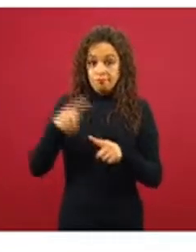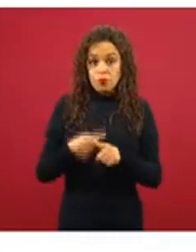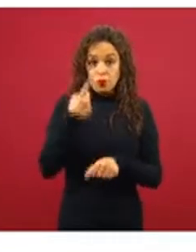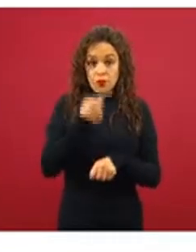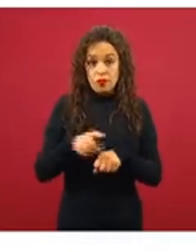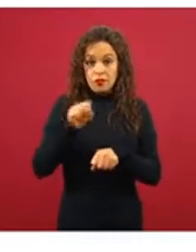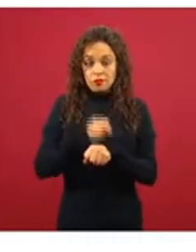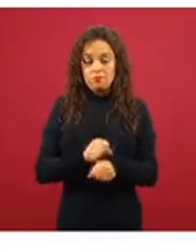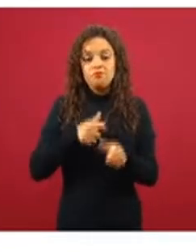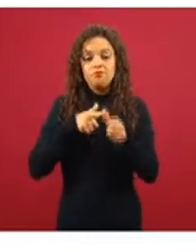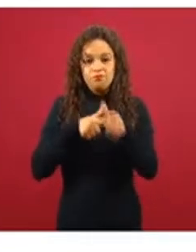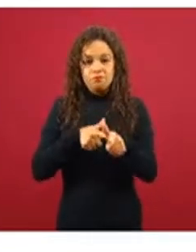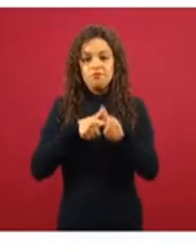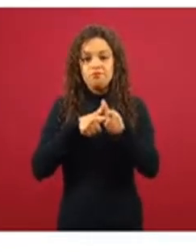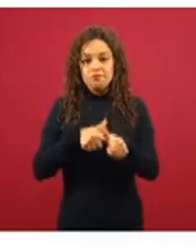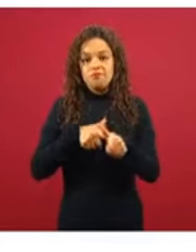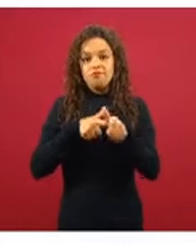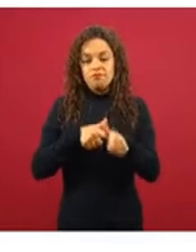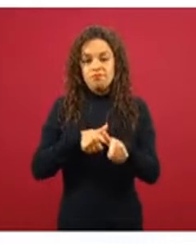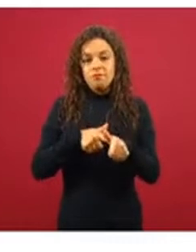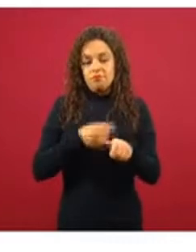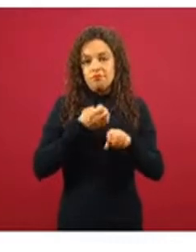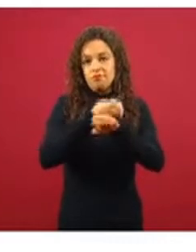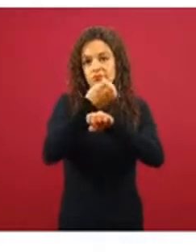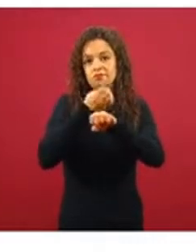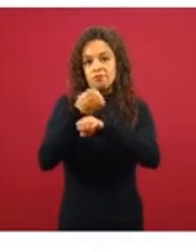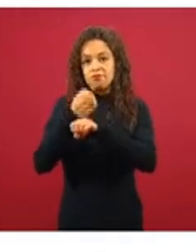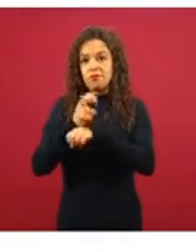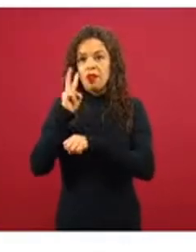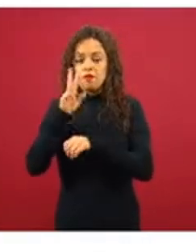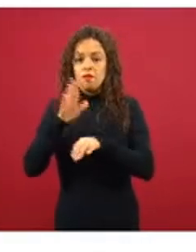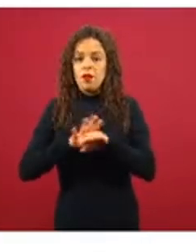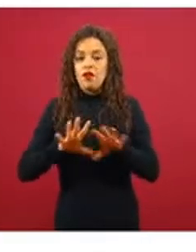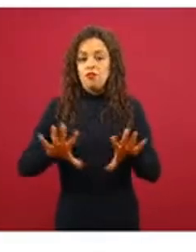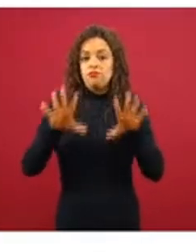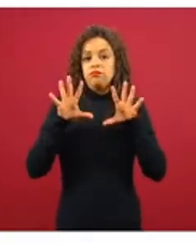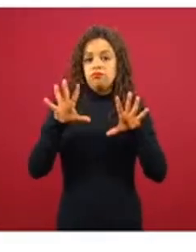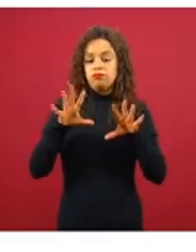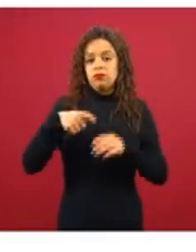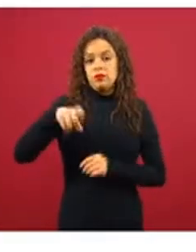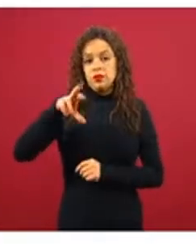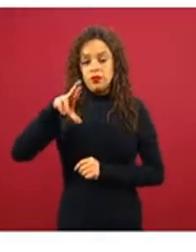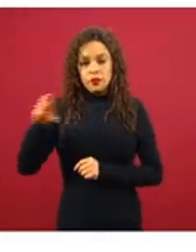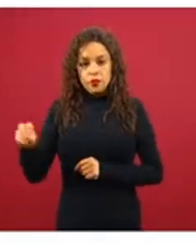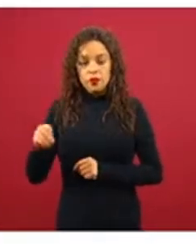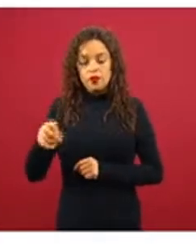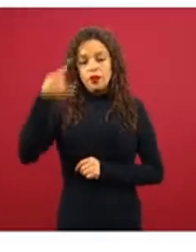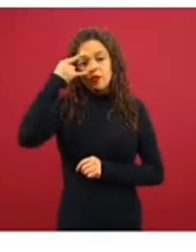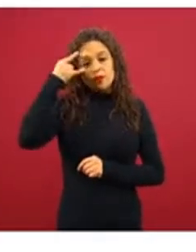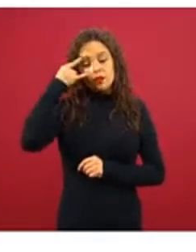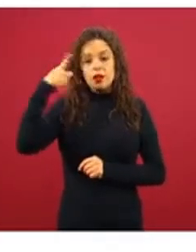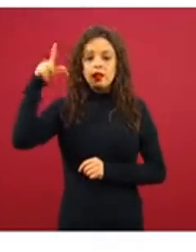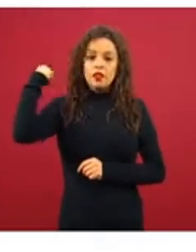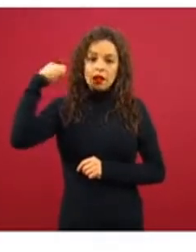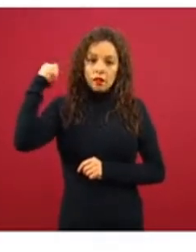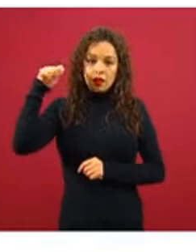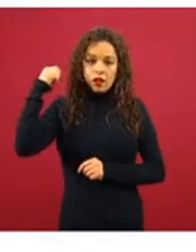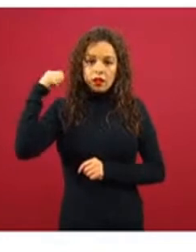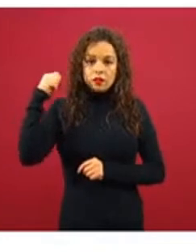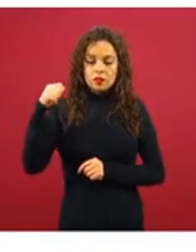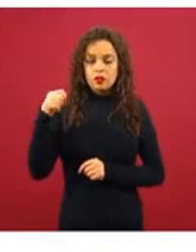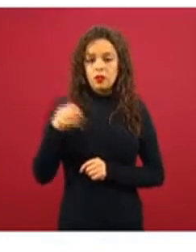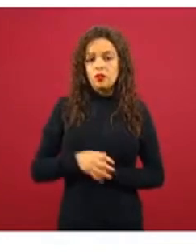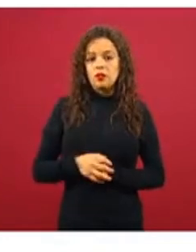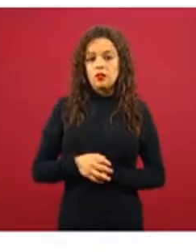¿no? Se resaltan las entidades federativas como Quintana Roo, Campeche, Tabasco, en el noroeste,